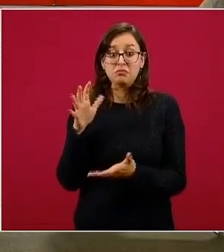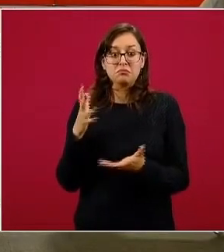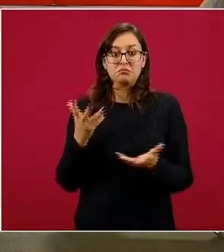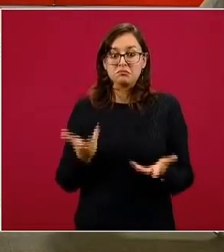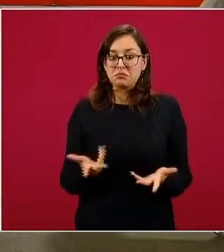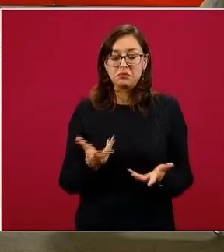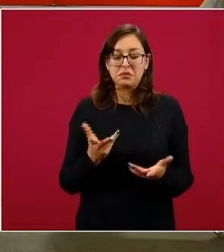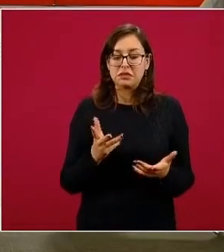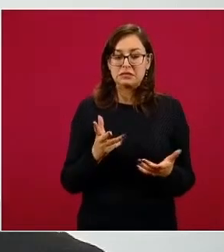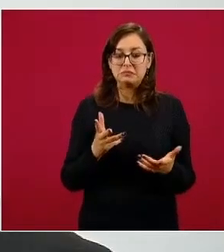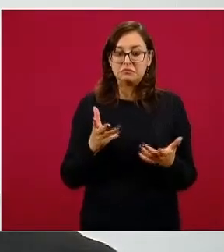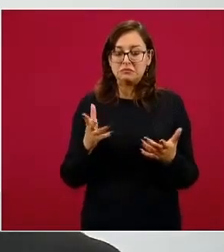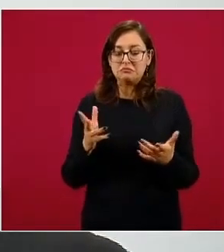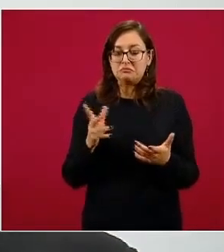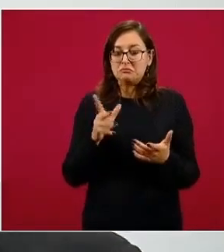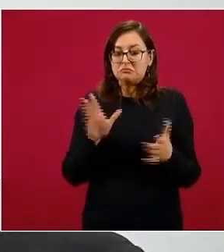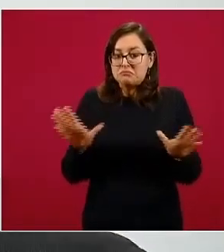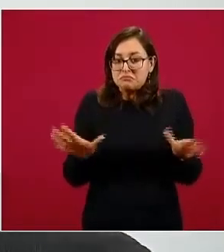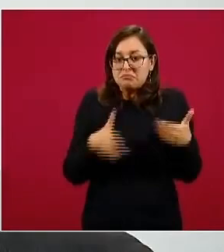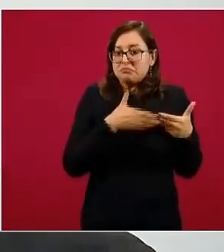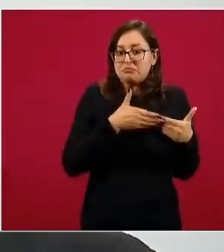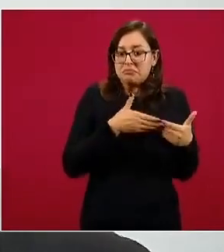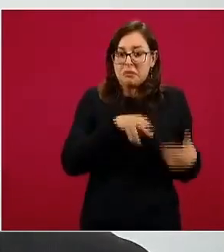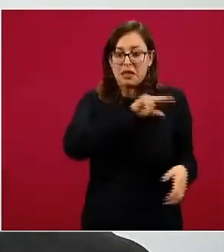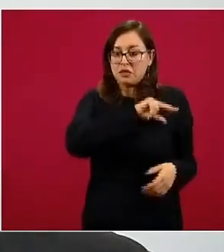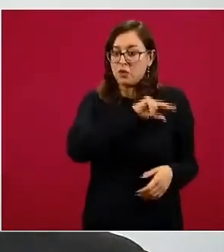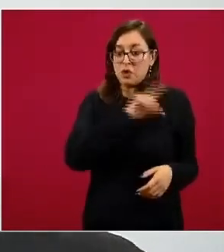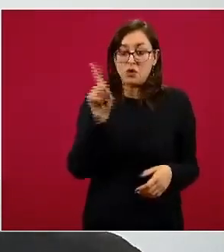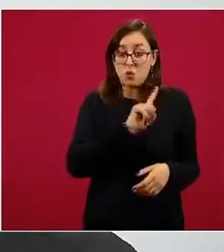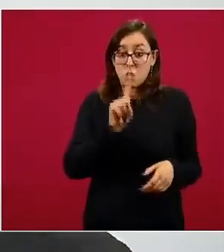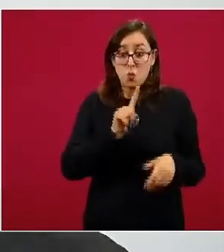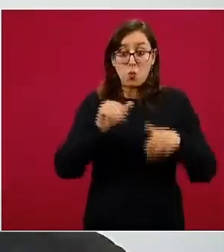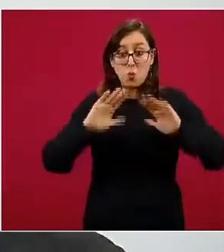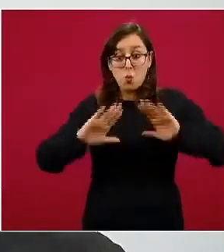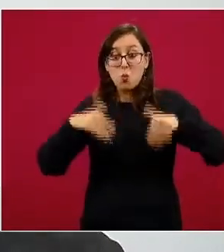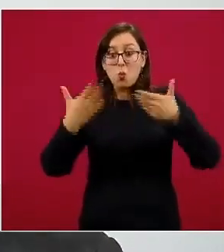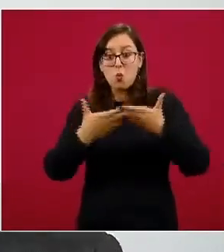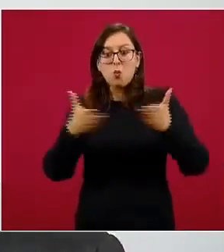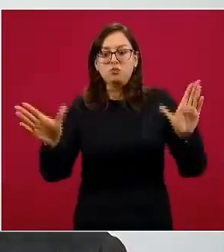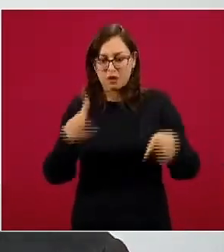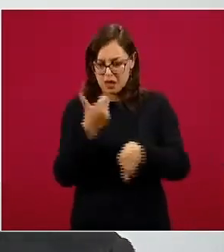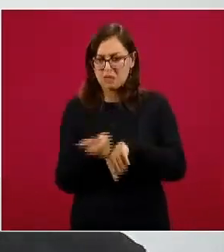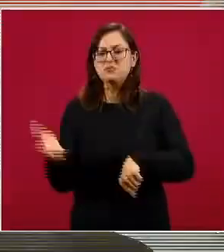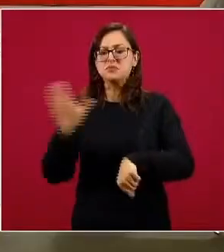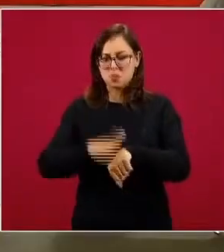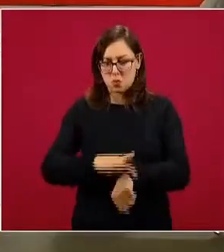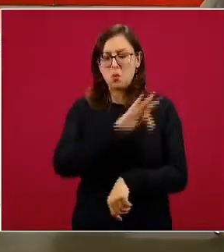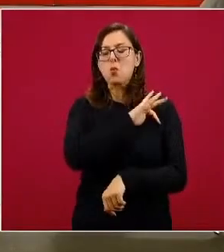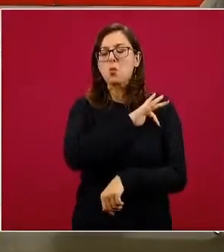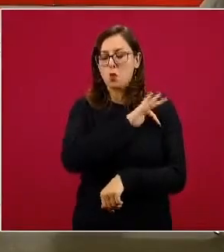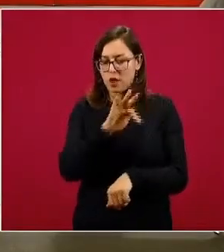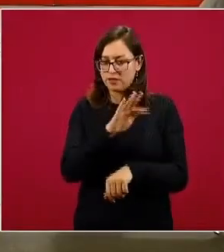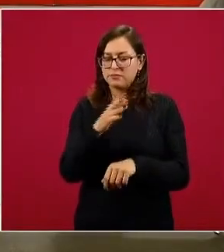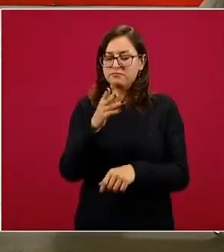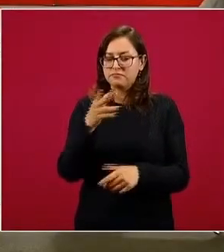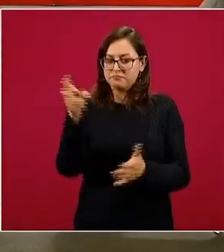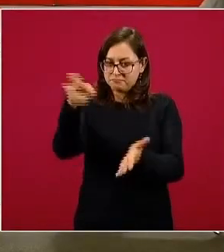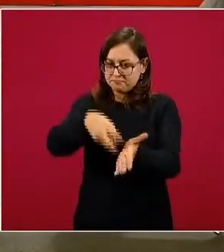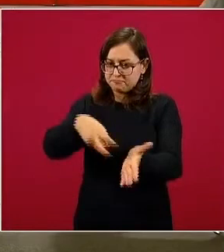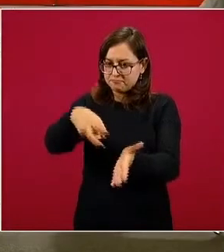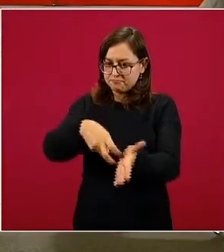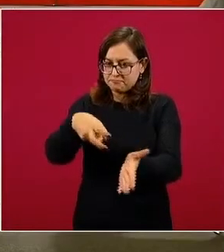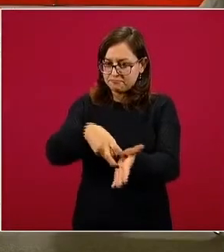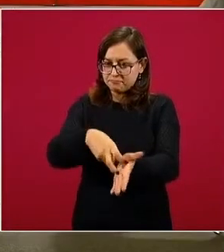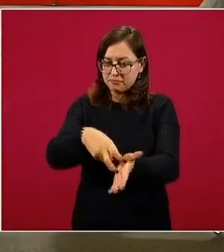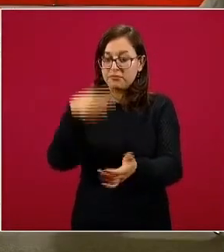espacios privados sino públicos, se pueden ejercer acciones administrativas dirigidas al